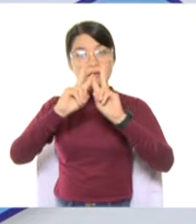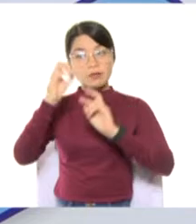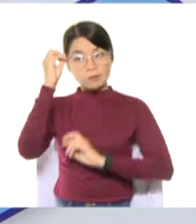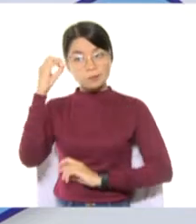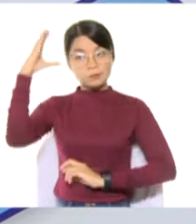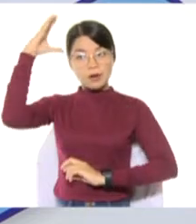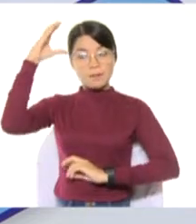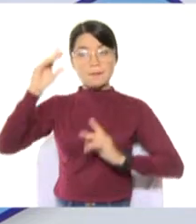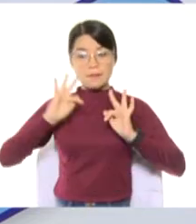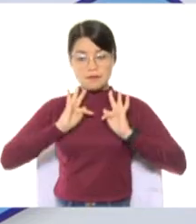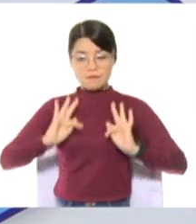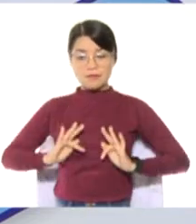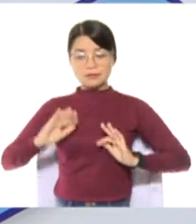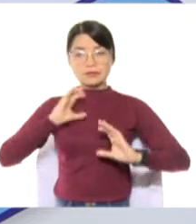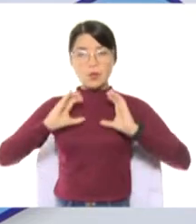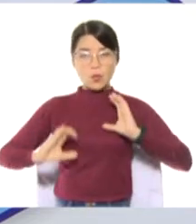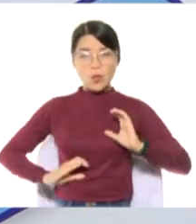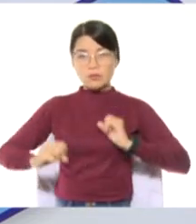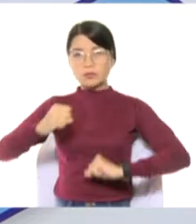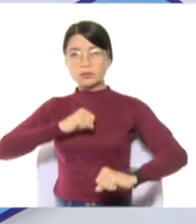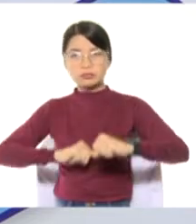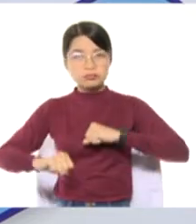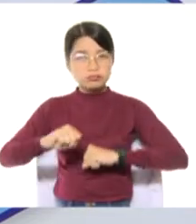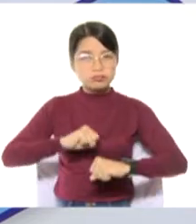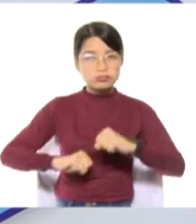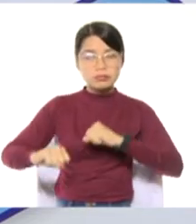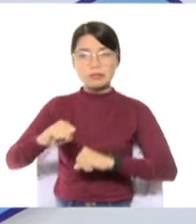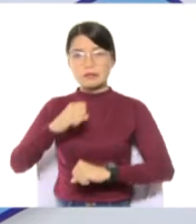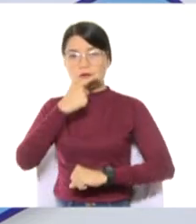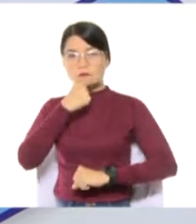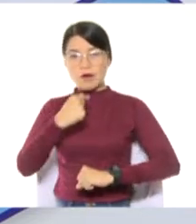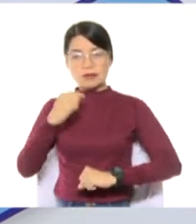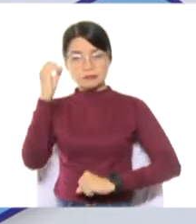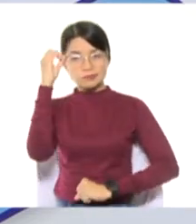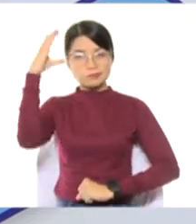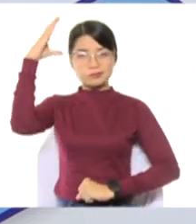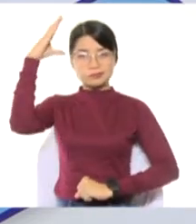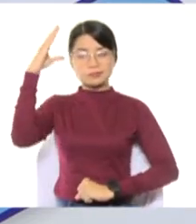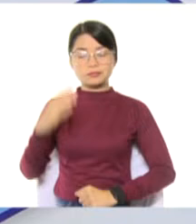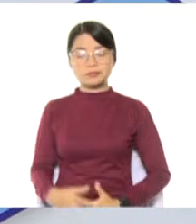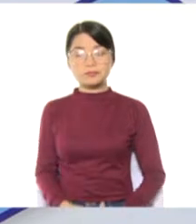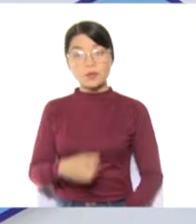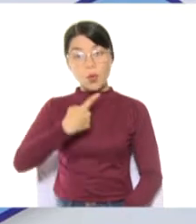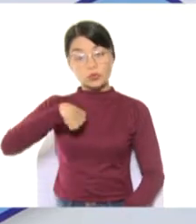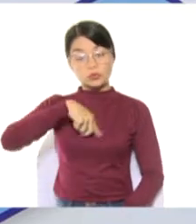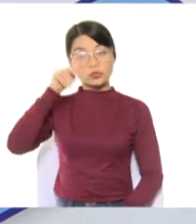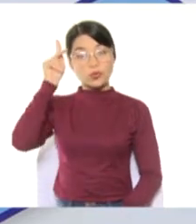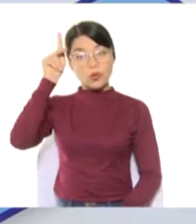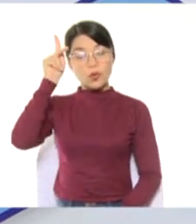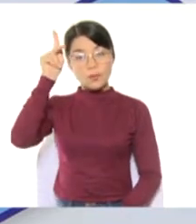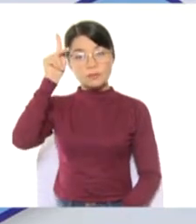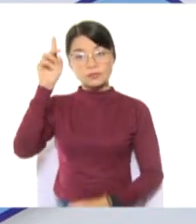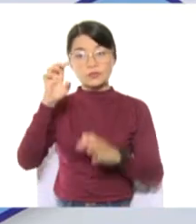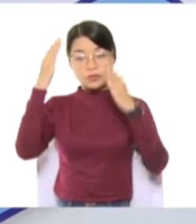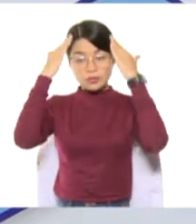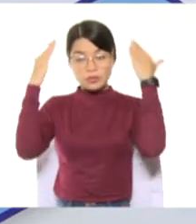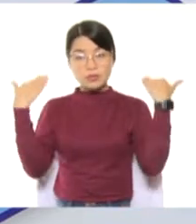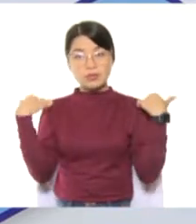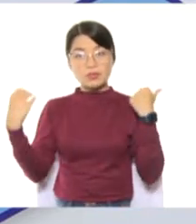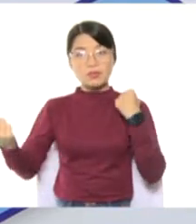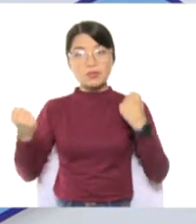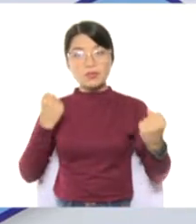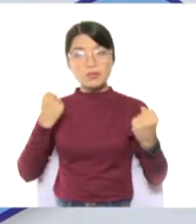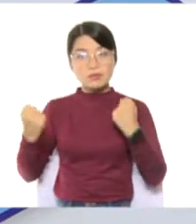físicas, habilidades motoras y también a nosotros los profesores de educación física nos sirve para observar,